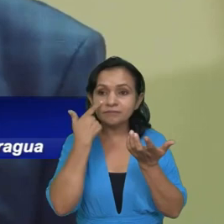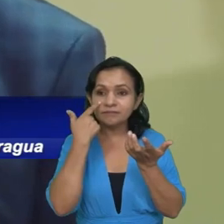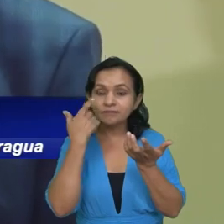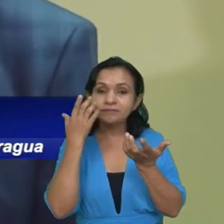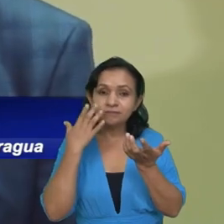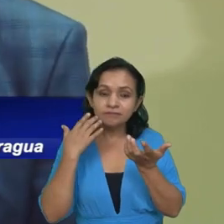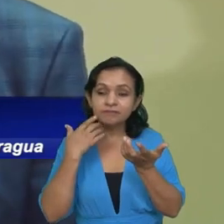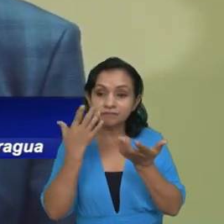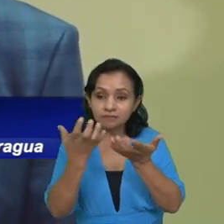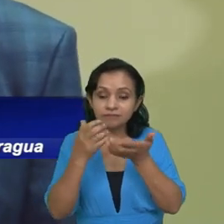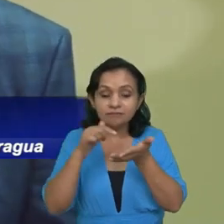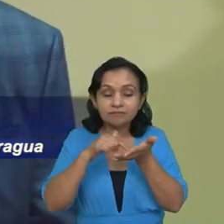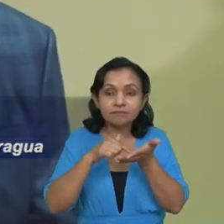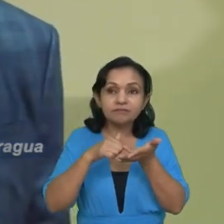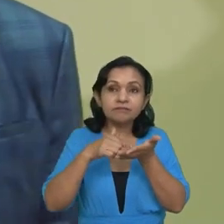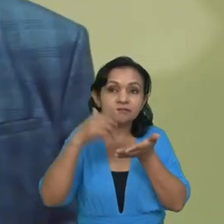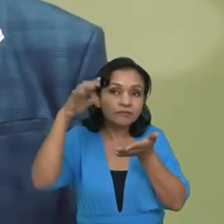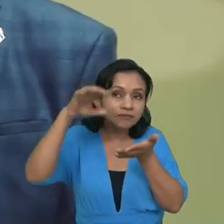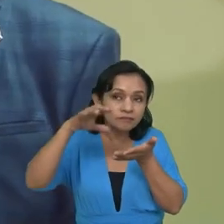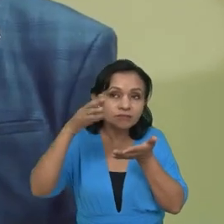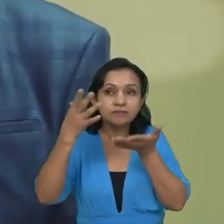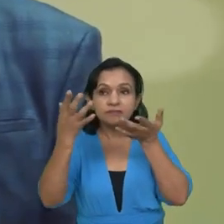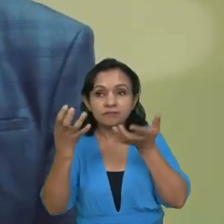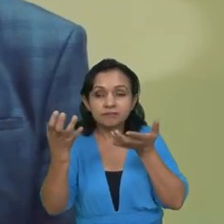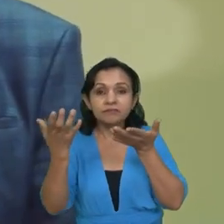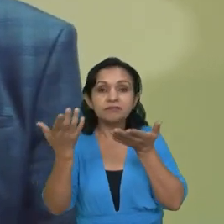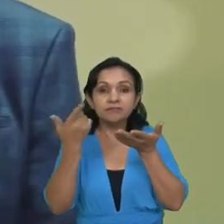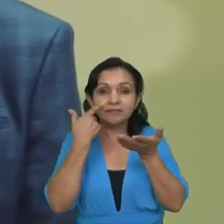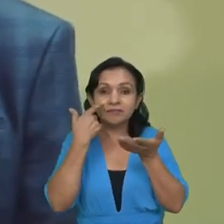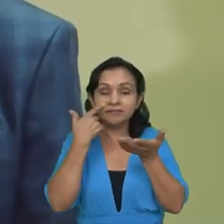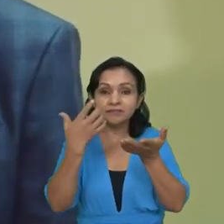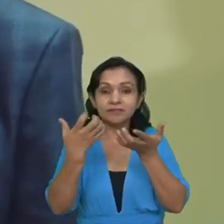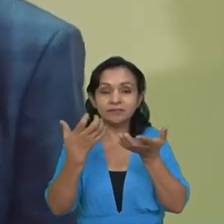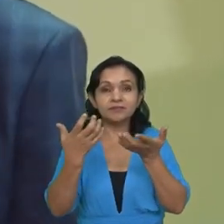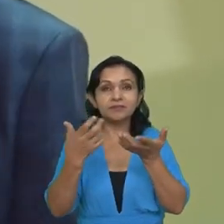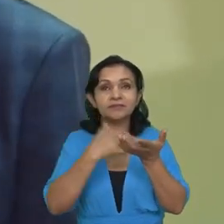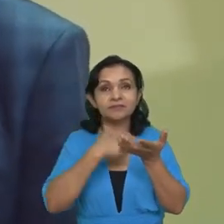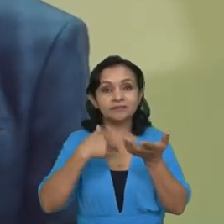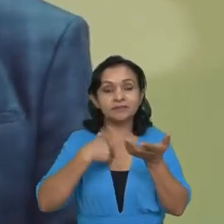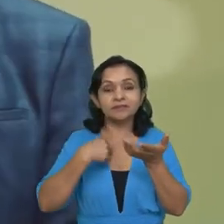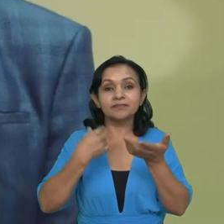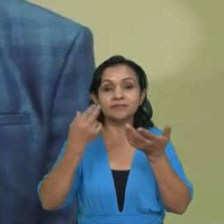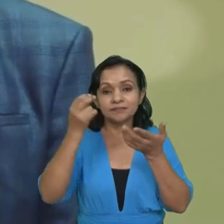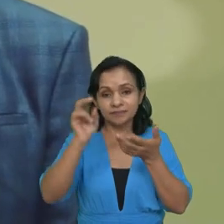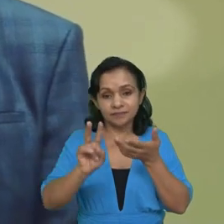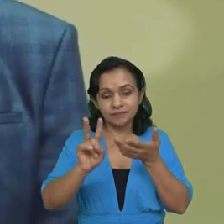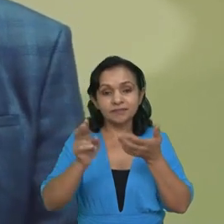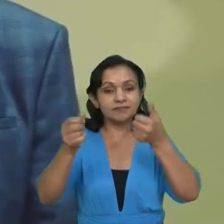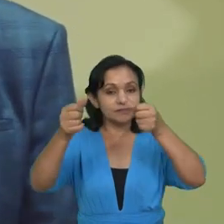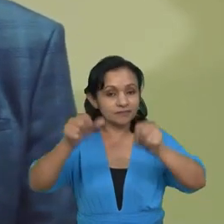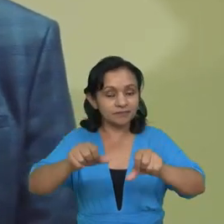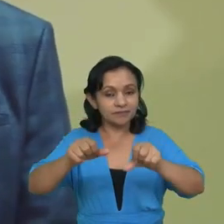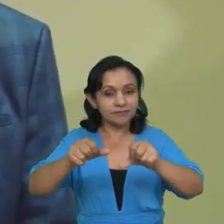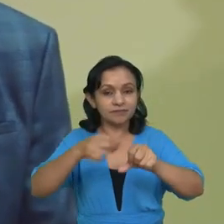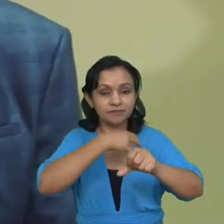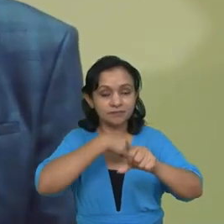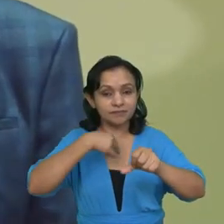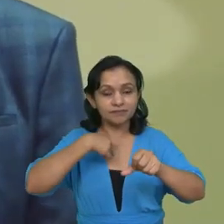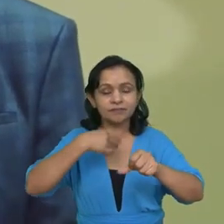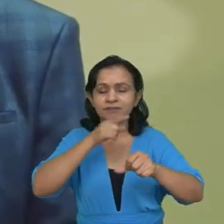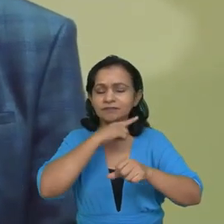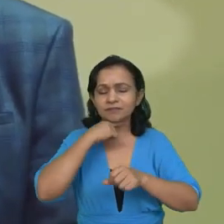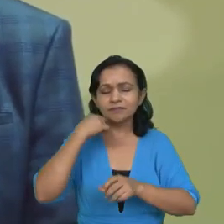aplicación oído hoy día de la firma de segundo con convenio estamos muy